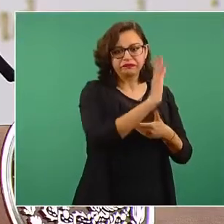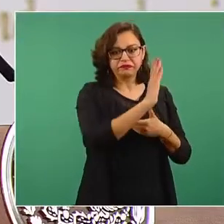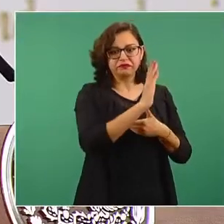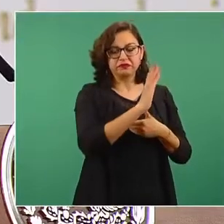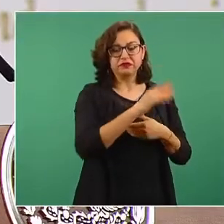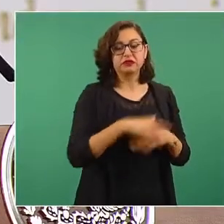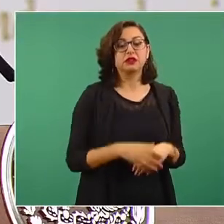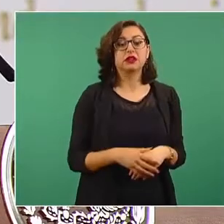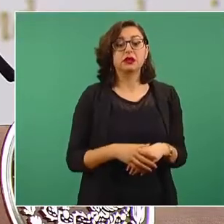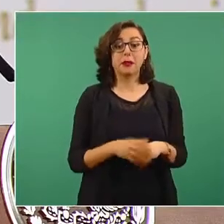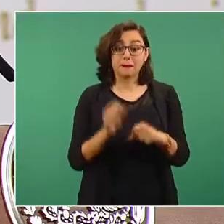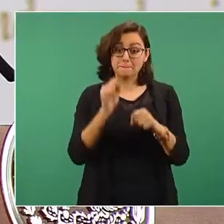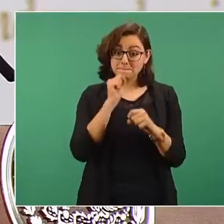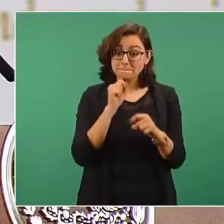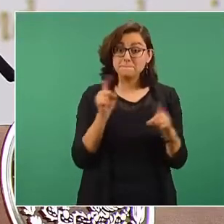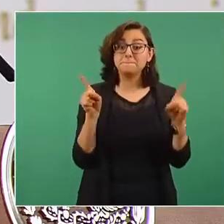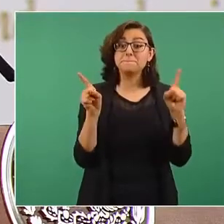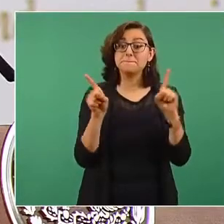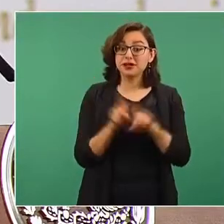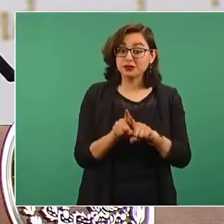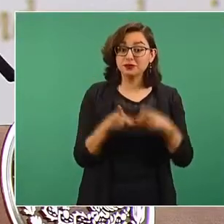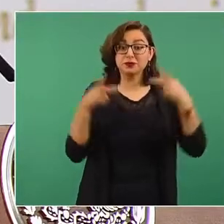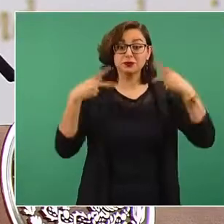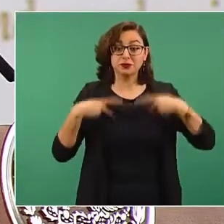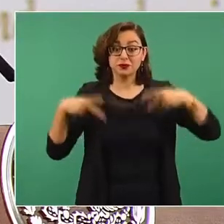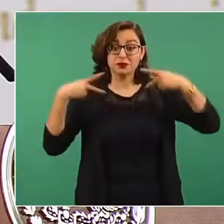y a los opositores al régimen.